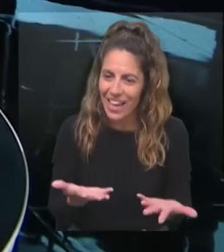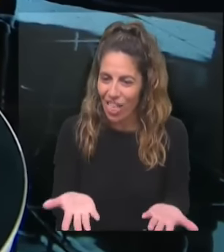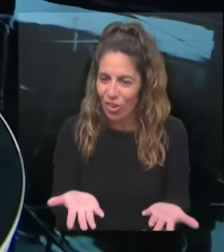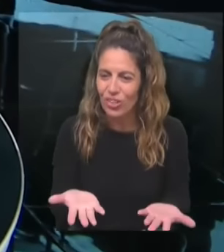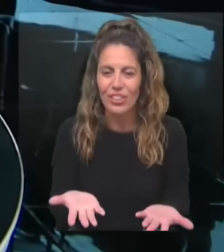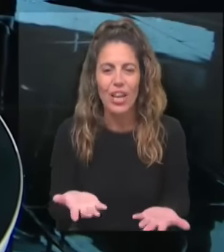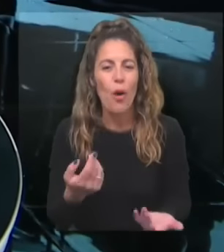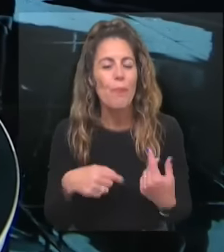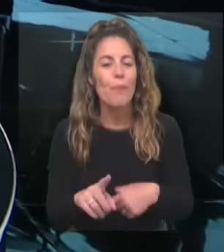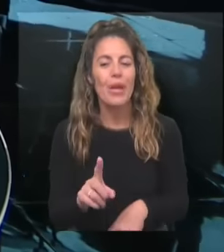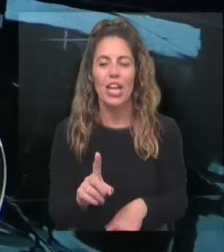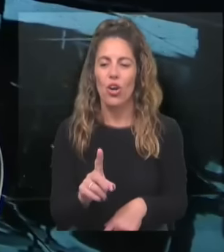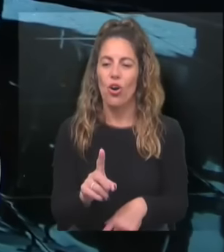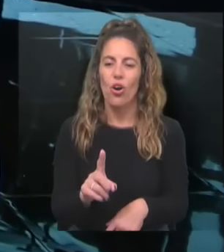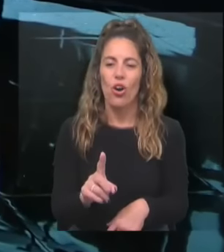pero